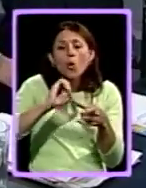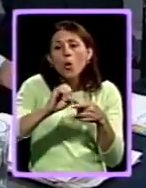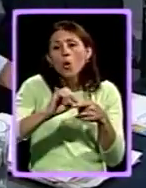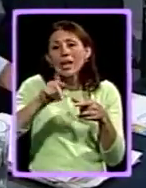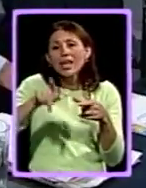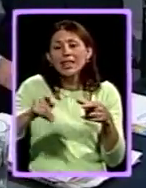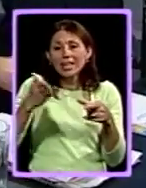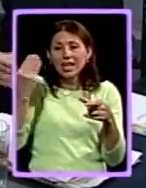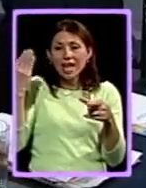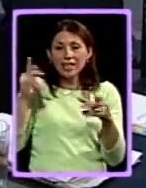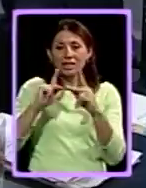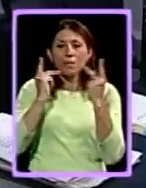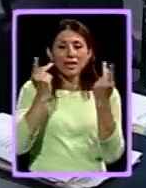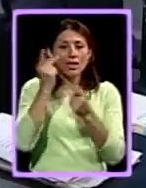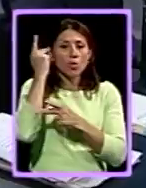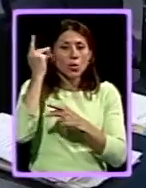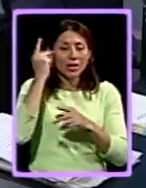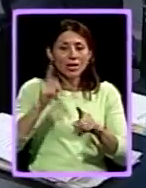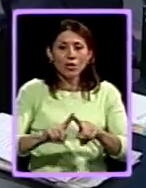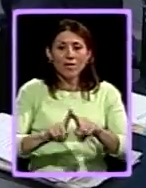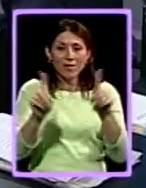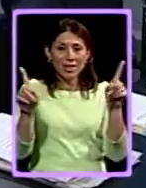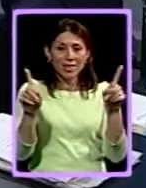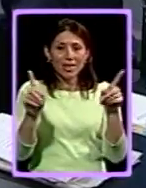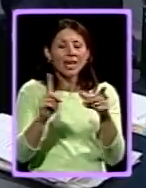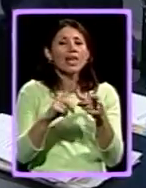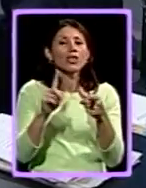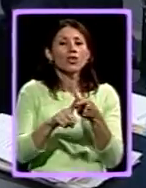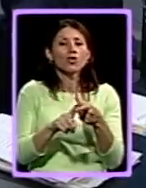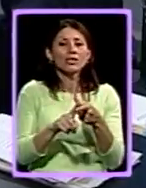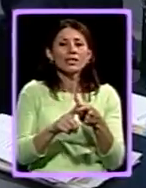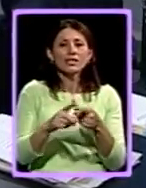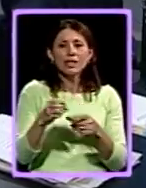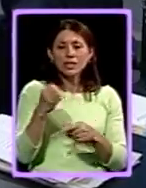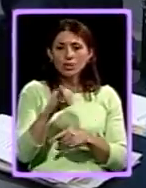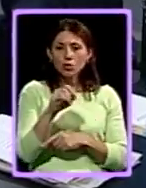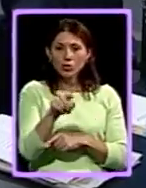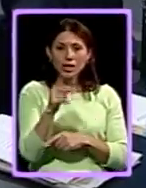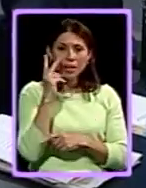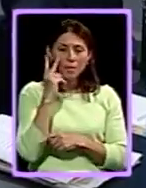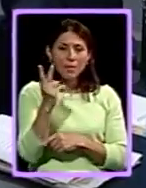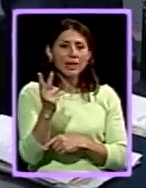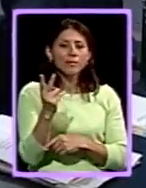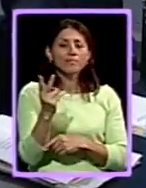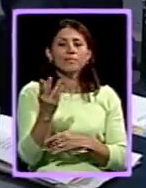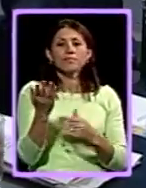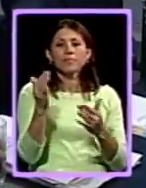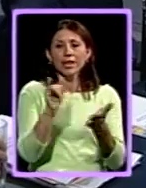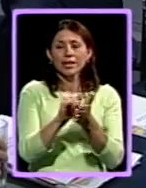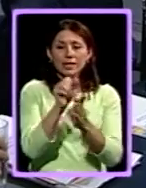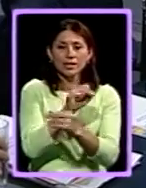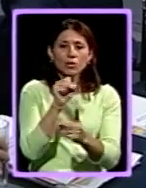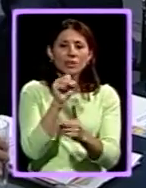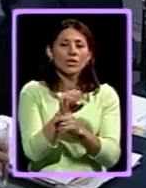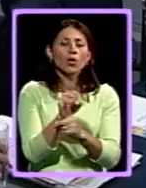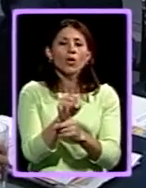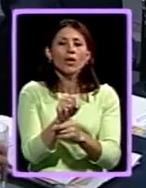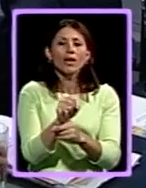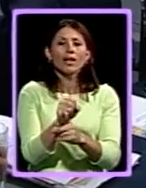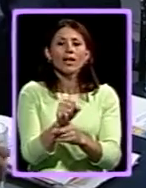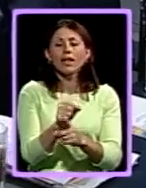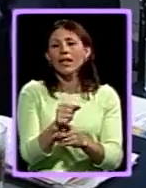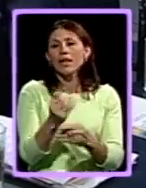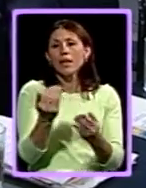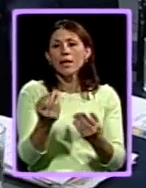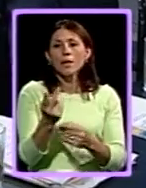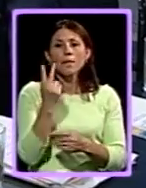votando. A ver, había una serie. Y usted analizaba para cada uno de los candidatos y pasaba lo mismo. Entonces usted lo que tenía ahora era una